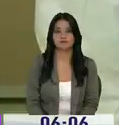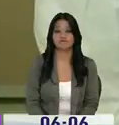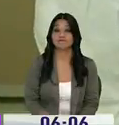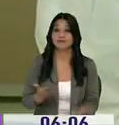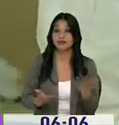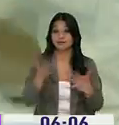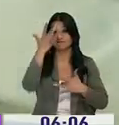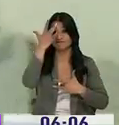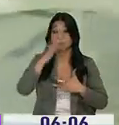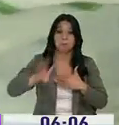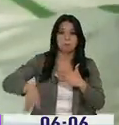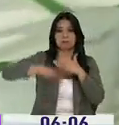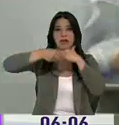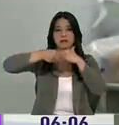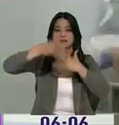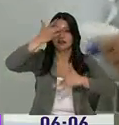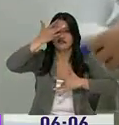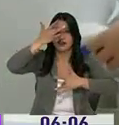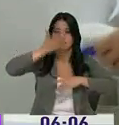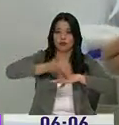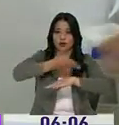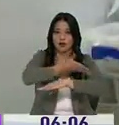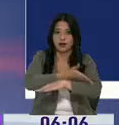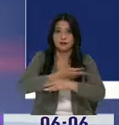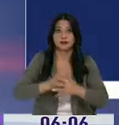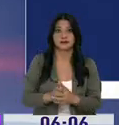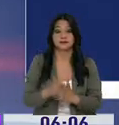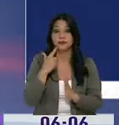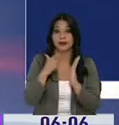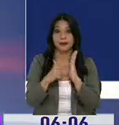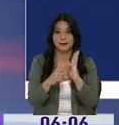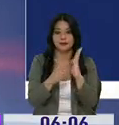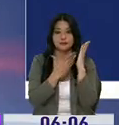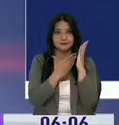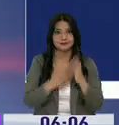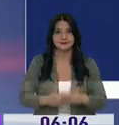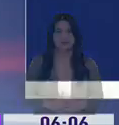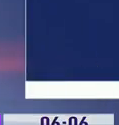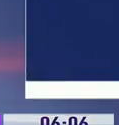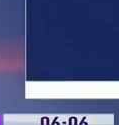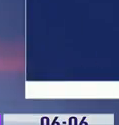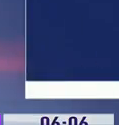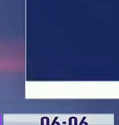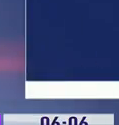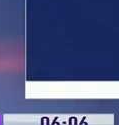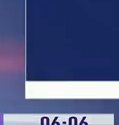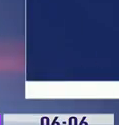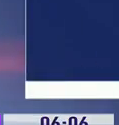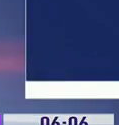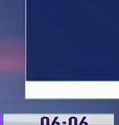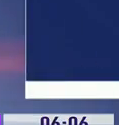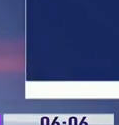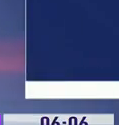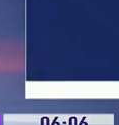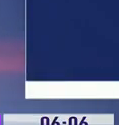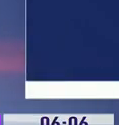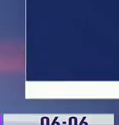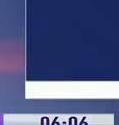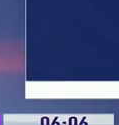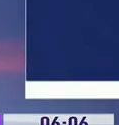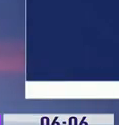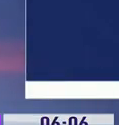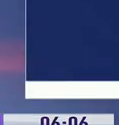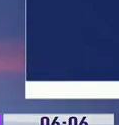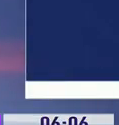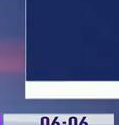agravados por enfermedades preexistentes. Por ejemplo, en enfermedades cardiovasculares, la mortalidad alcanza el 10%,